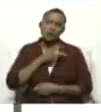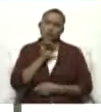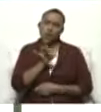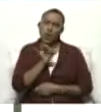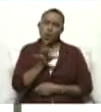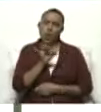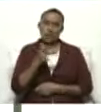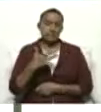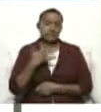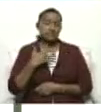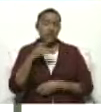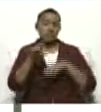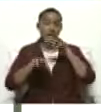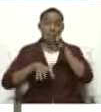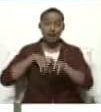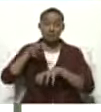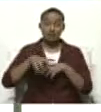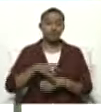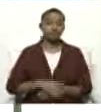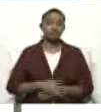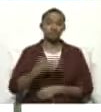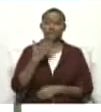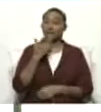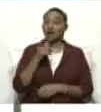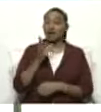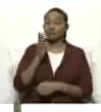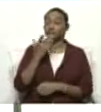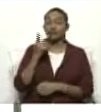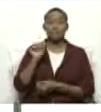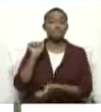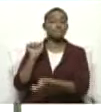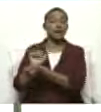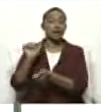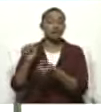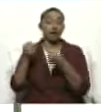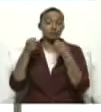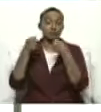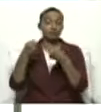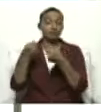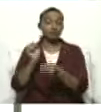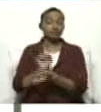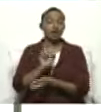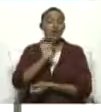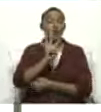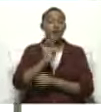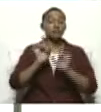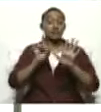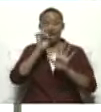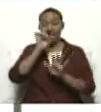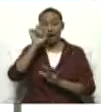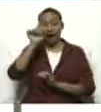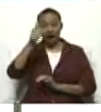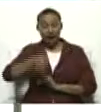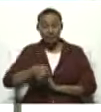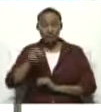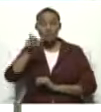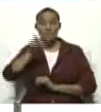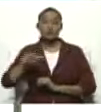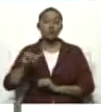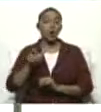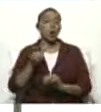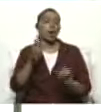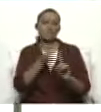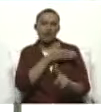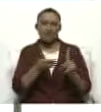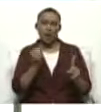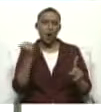Se establece como delito la muerte ilícita de animales con pena privativa de libertad de 4 a 6 años. Se establece como delito de